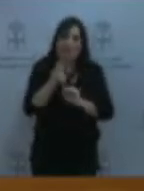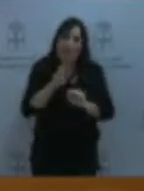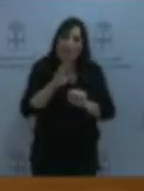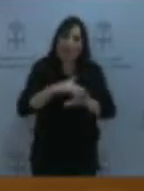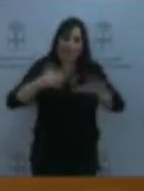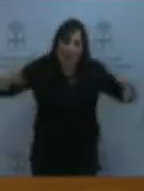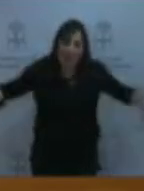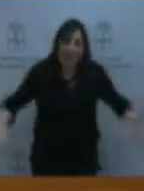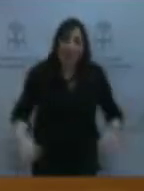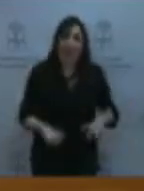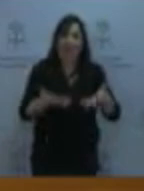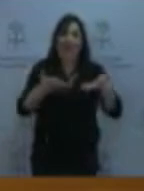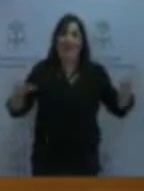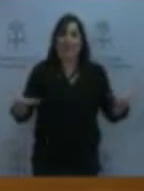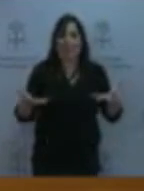Asturias y para